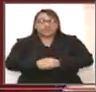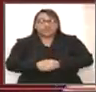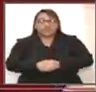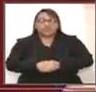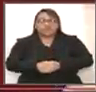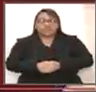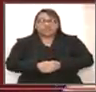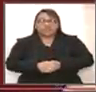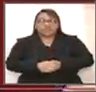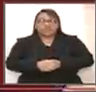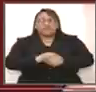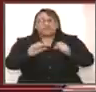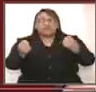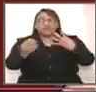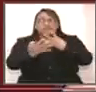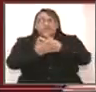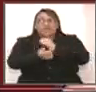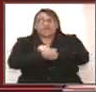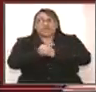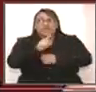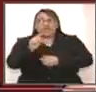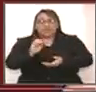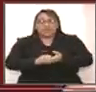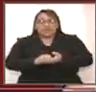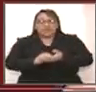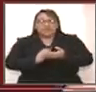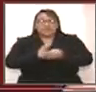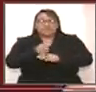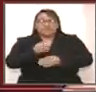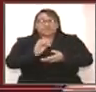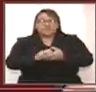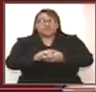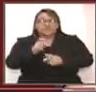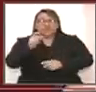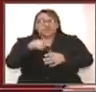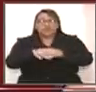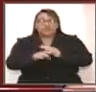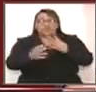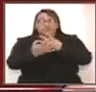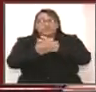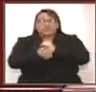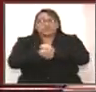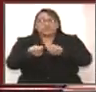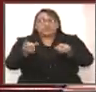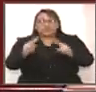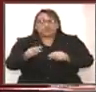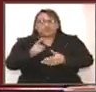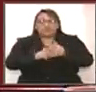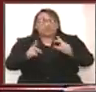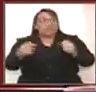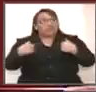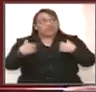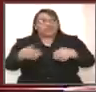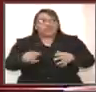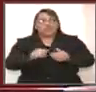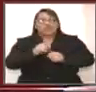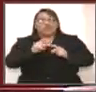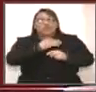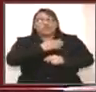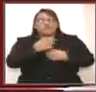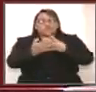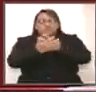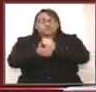multiplicador en el sistema penitenciario. Cada vez ingresan más internos con penas más severas que no cuentan ya con